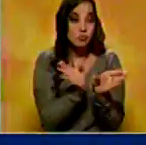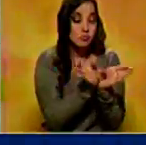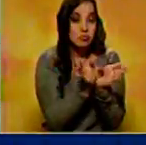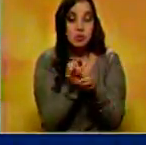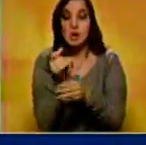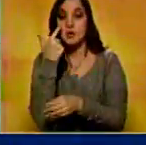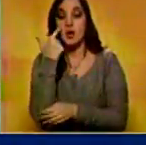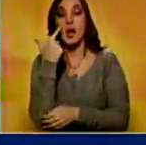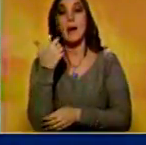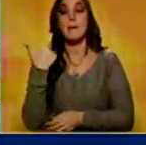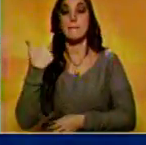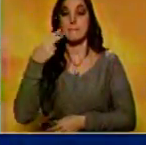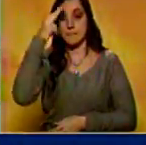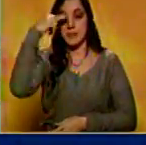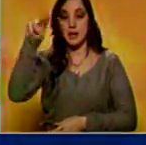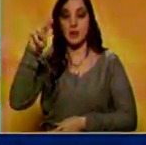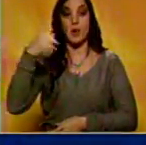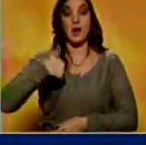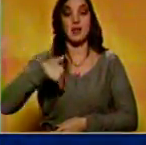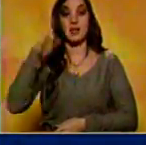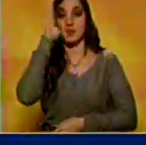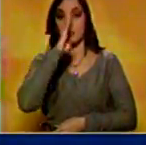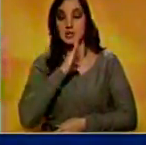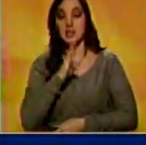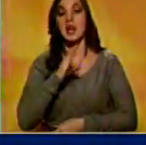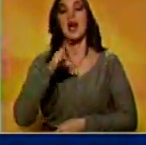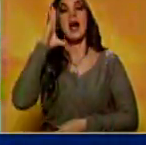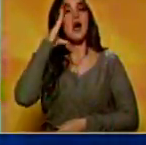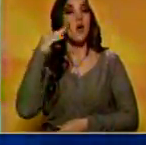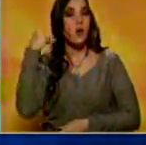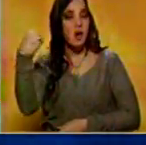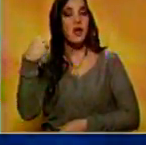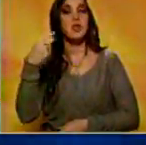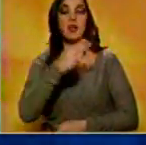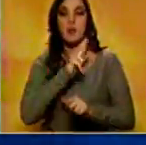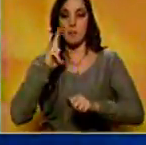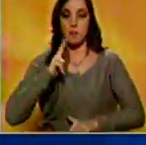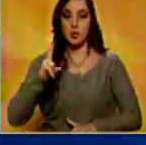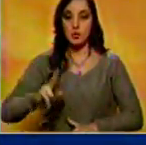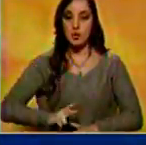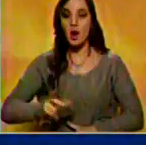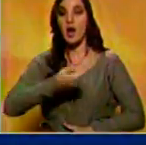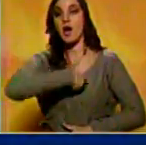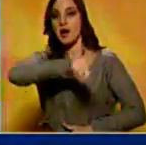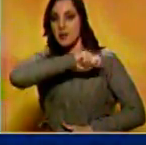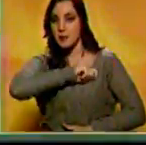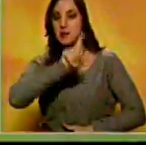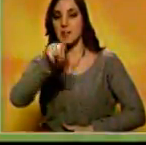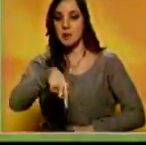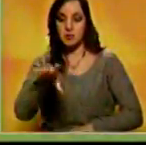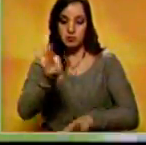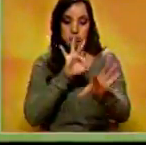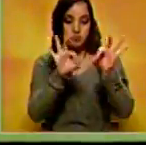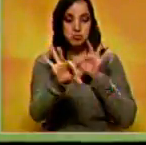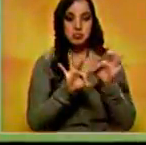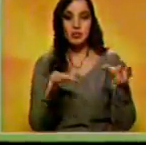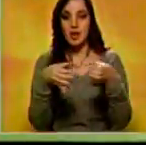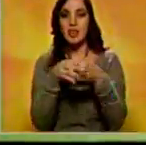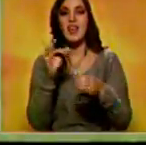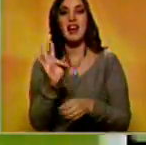Argentina, Colombia y Brasil, además de Holanda, Portugal, Uruguay, Francia y España, completando así el top 10 de selecciones en el ranking